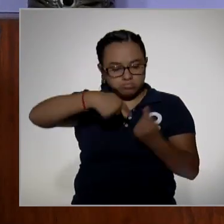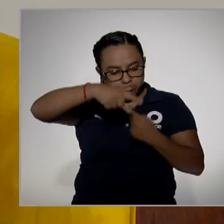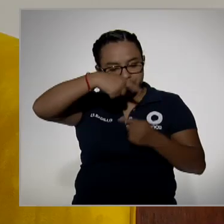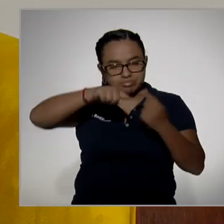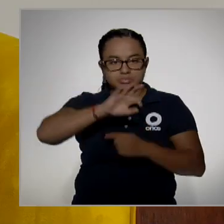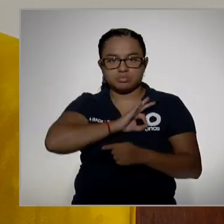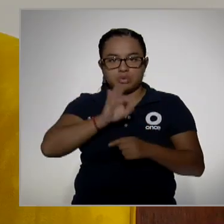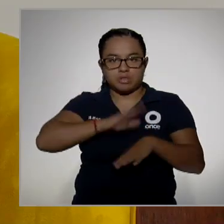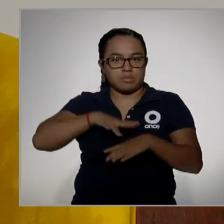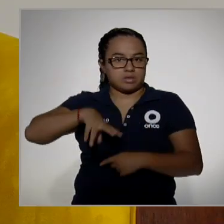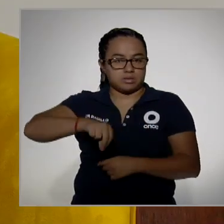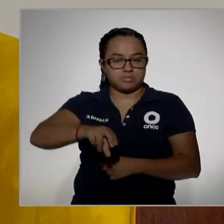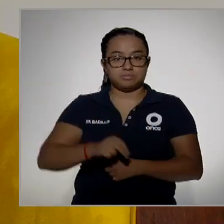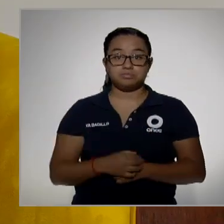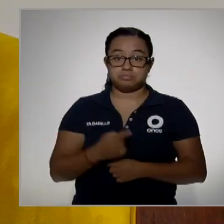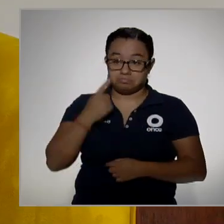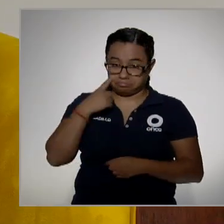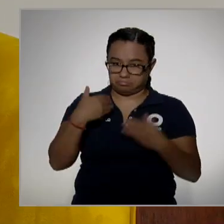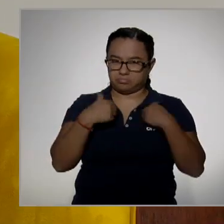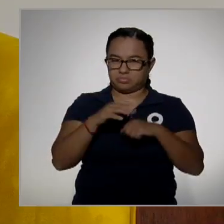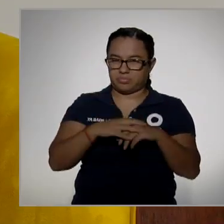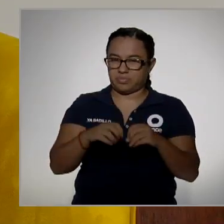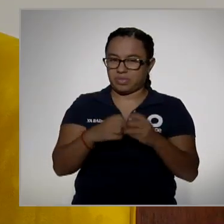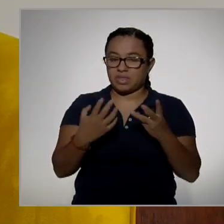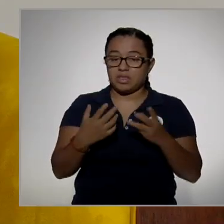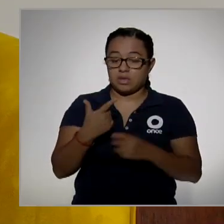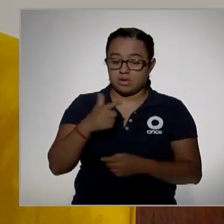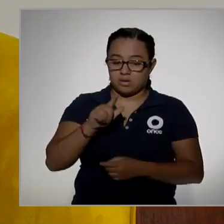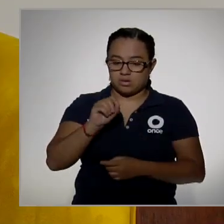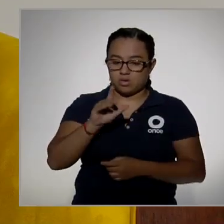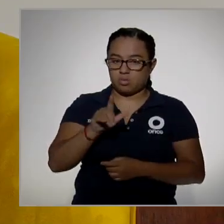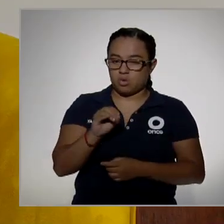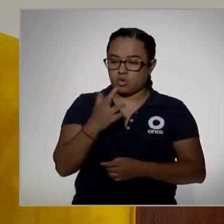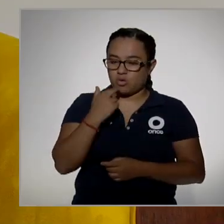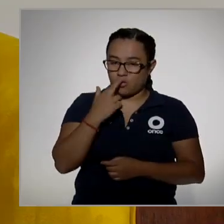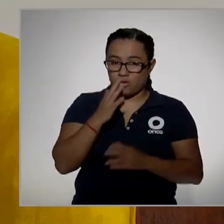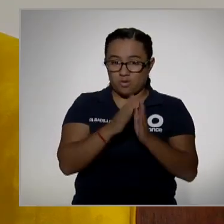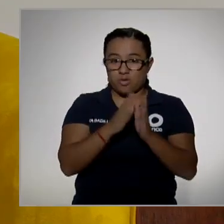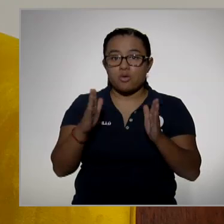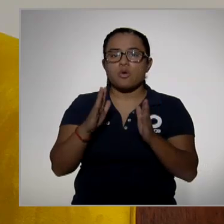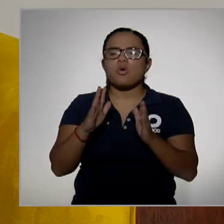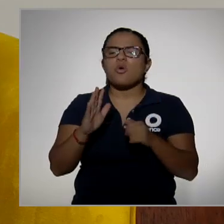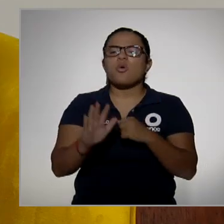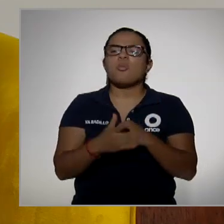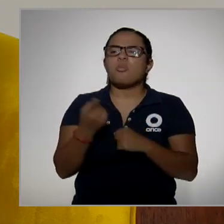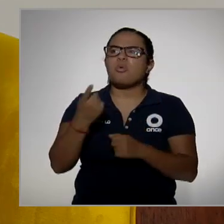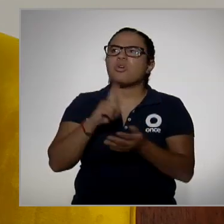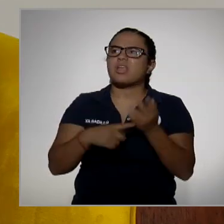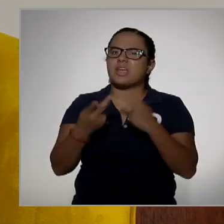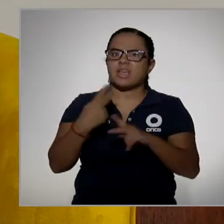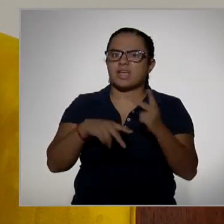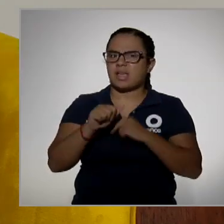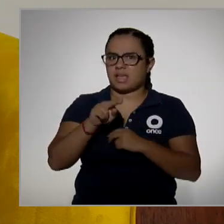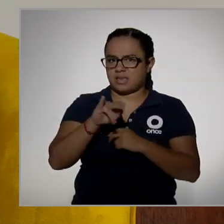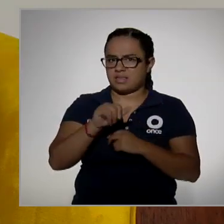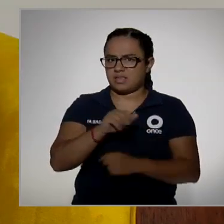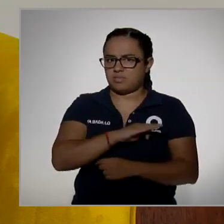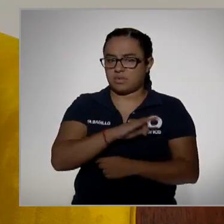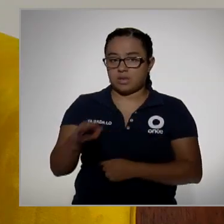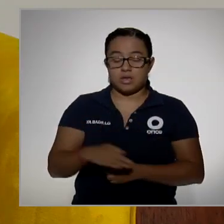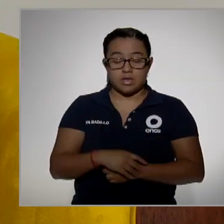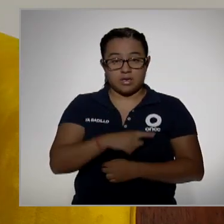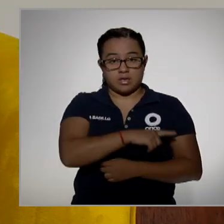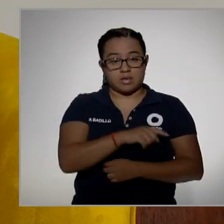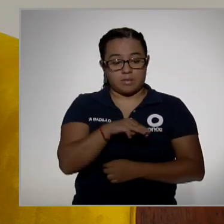entonces si entendemos bien en los ciclos de estos glóbulos rojos podemos entender por qué se puede dar anemia dijimos en la médula ósea que está